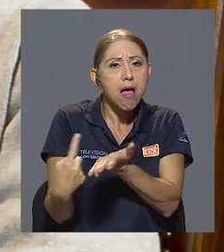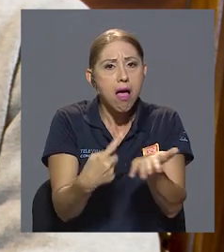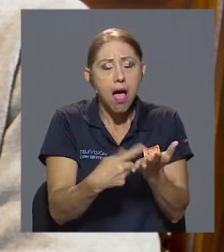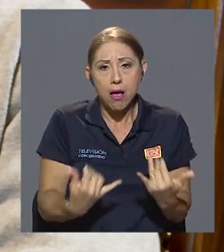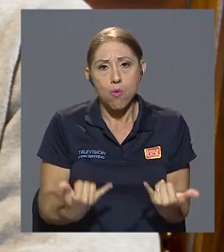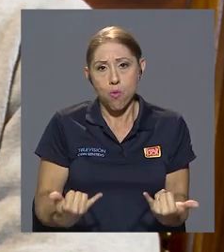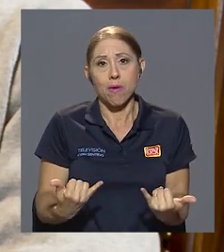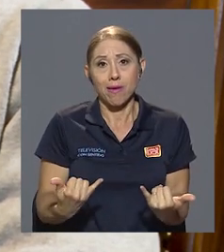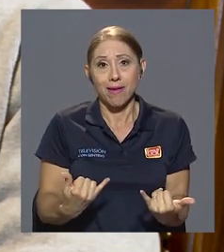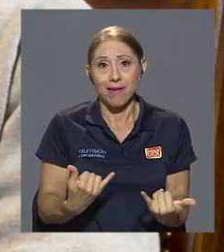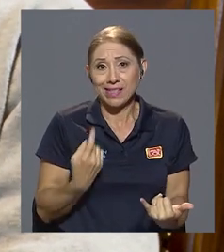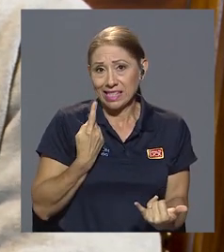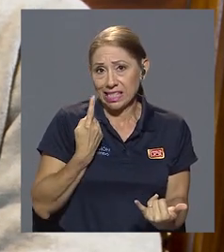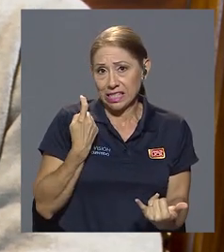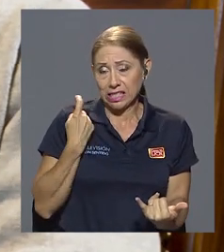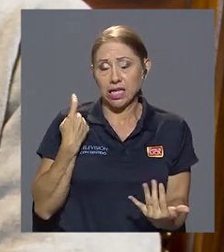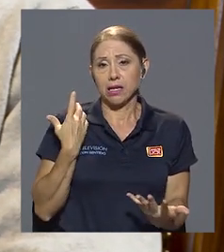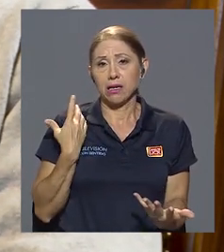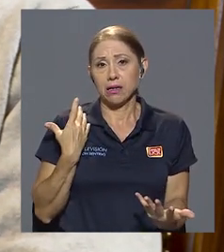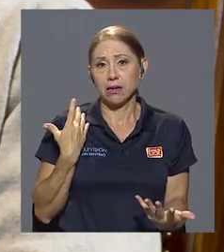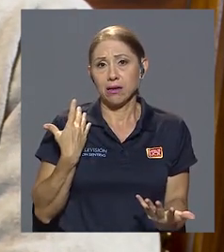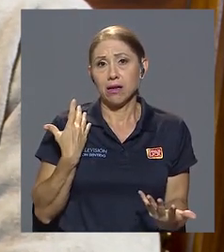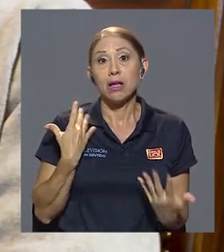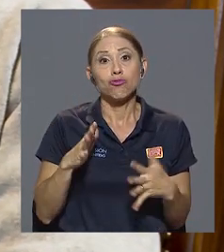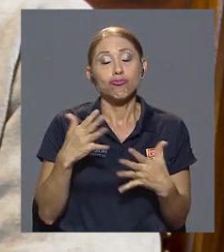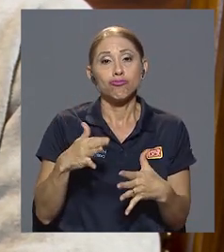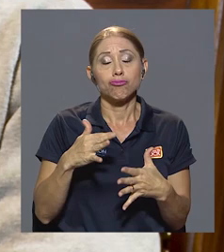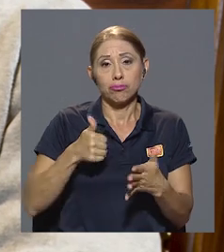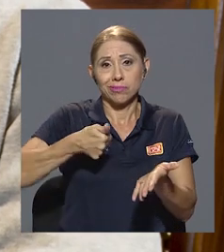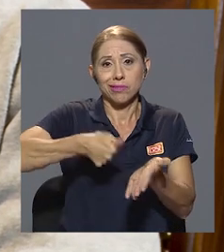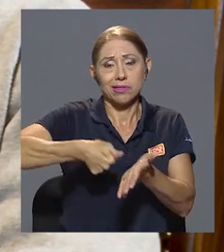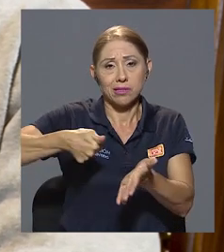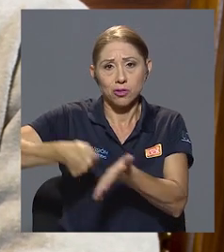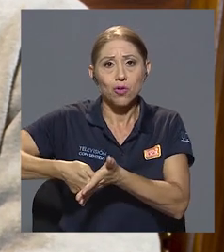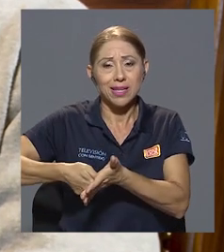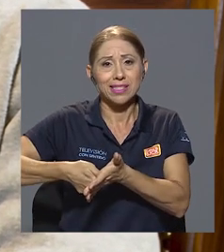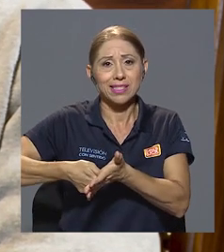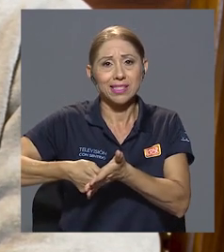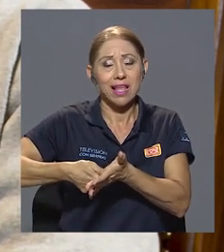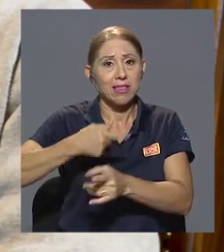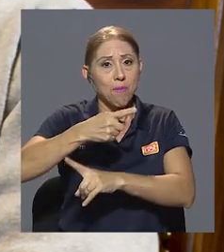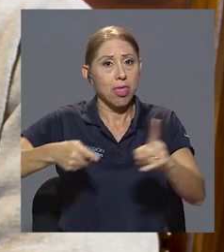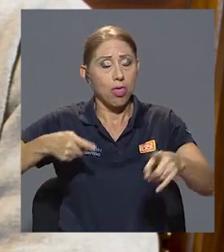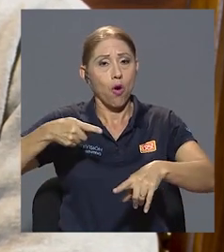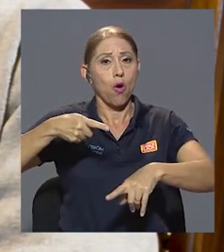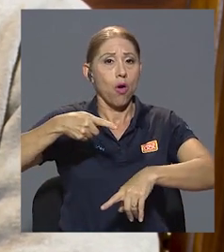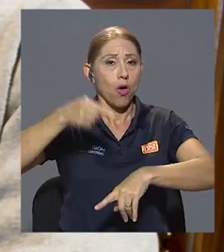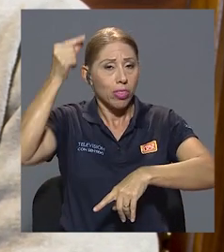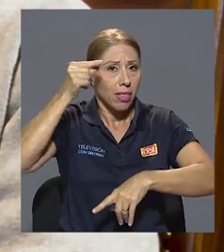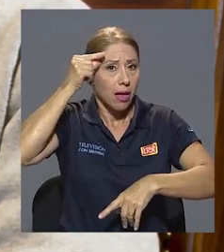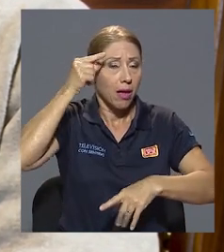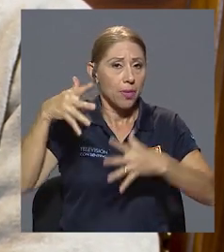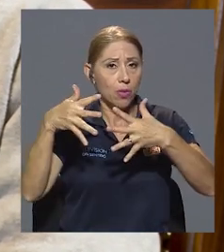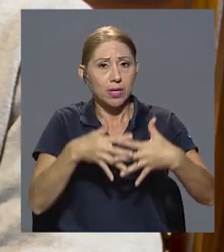debatidos hoy en día verá recién se llevaron a cabo las elecciones de medio término de los